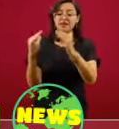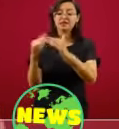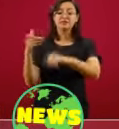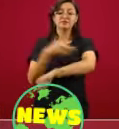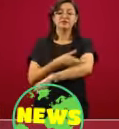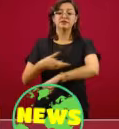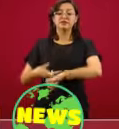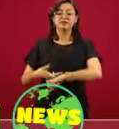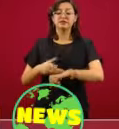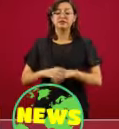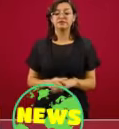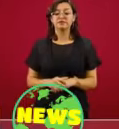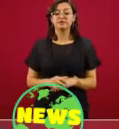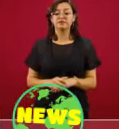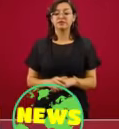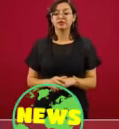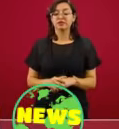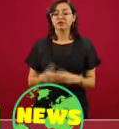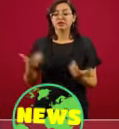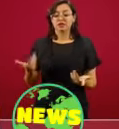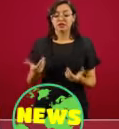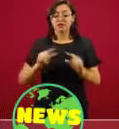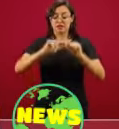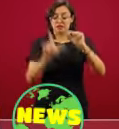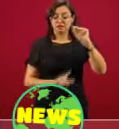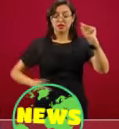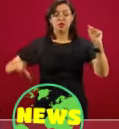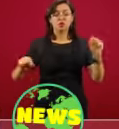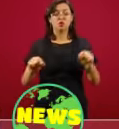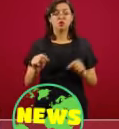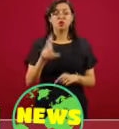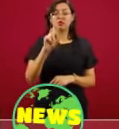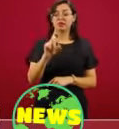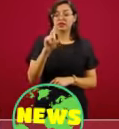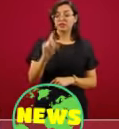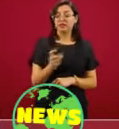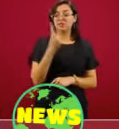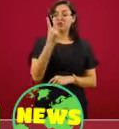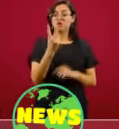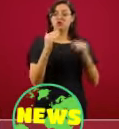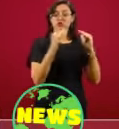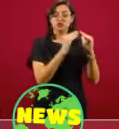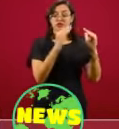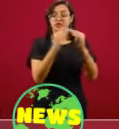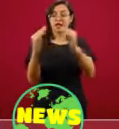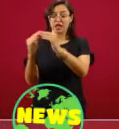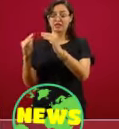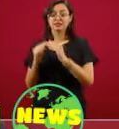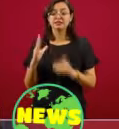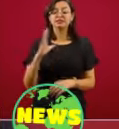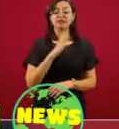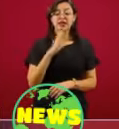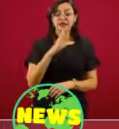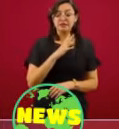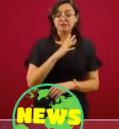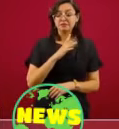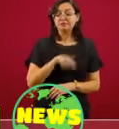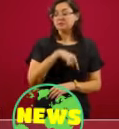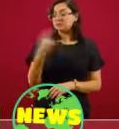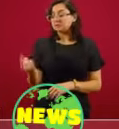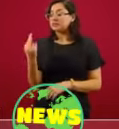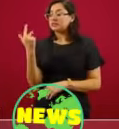de los 32 millones de hogares que hay en el país, mi compromiso es proteger de manera